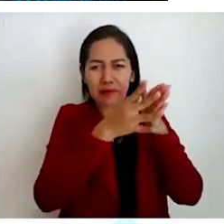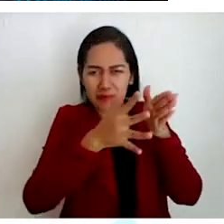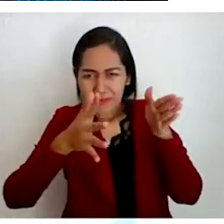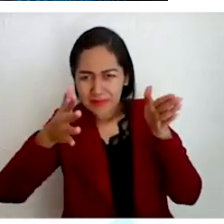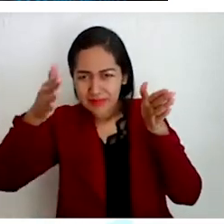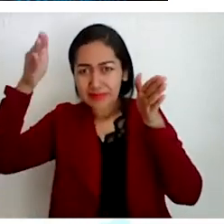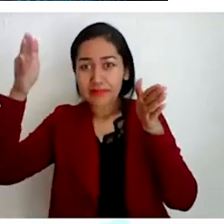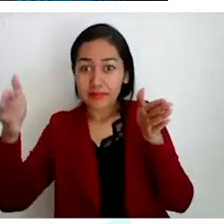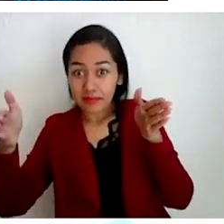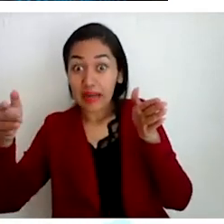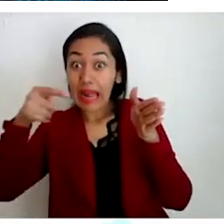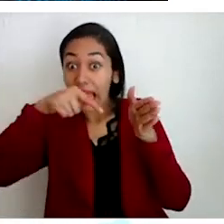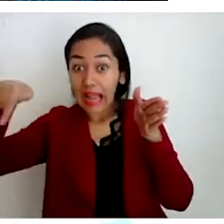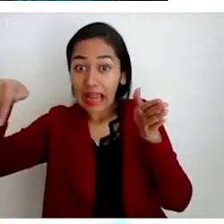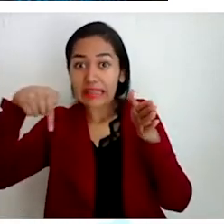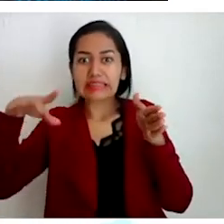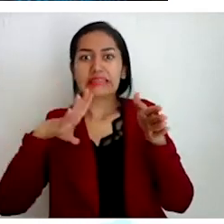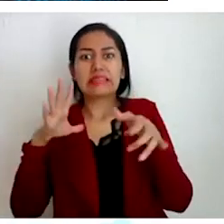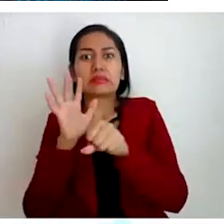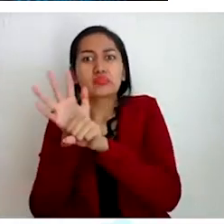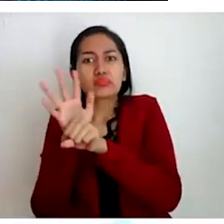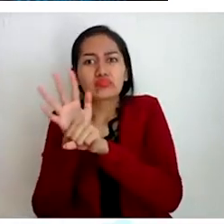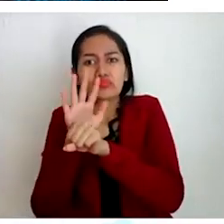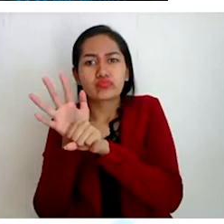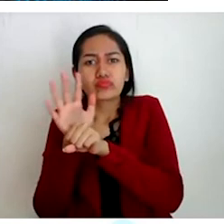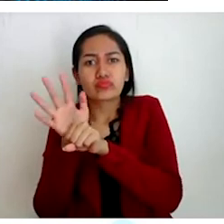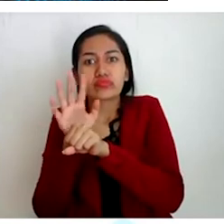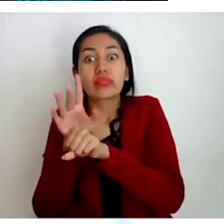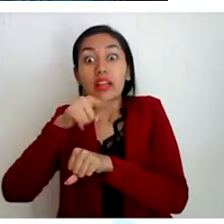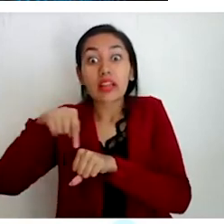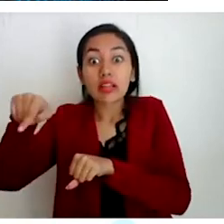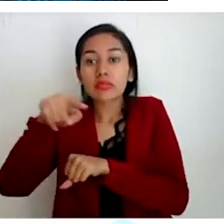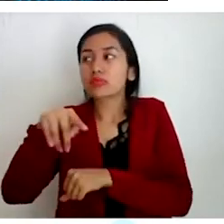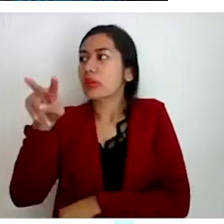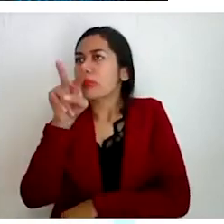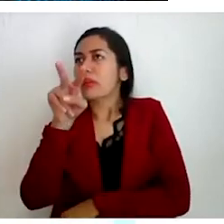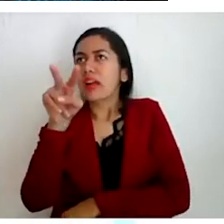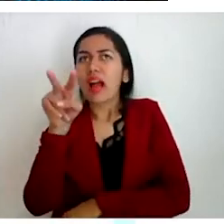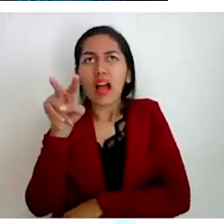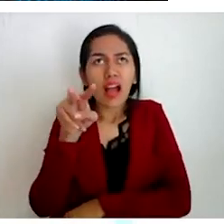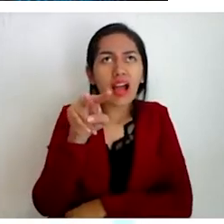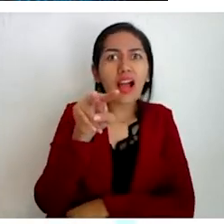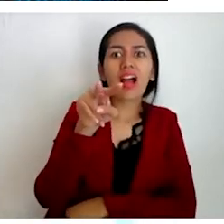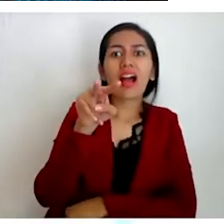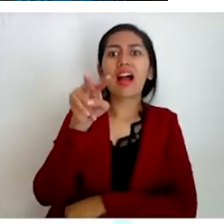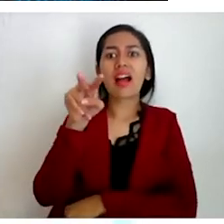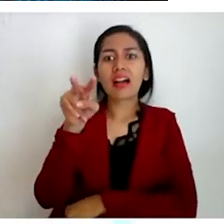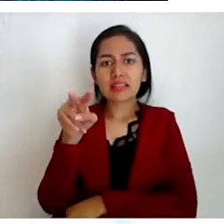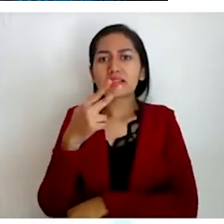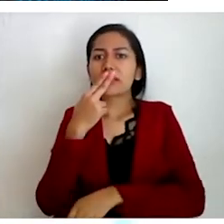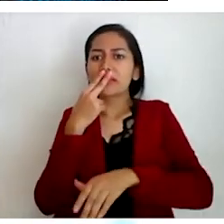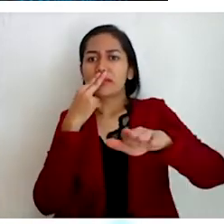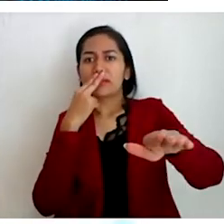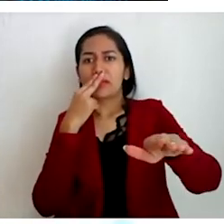de Weimar ya van dando eco y dando la silueta de la que va a llenar Hitler con su llegada al